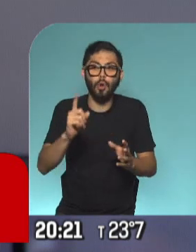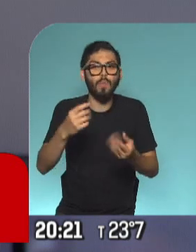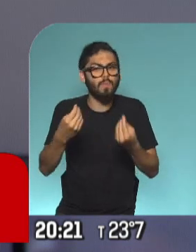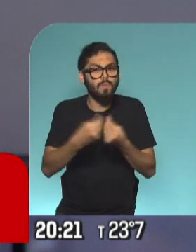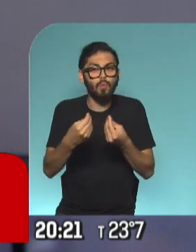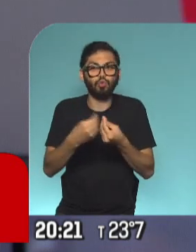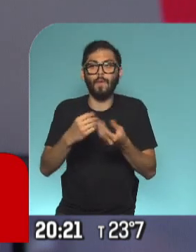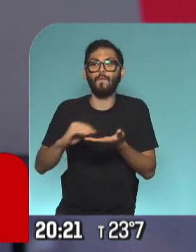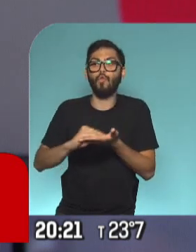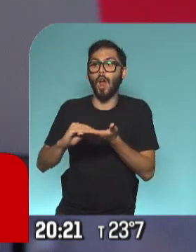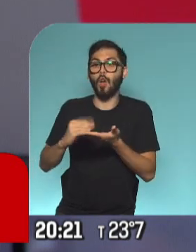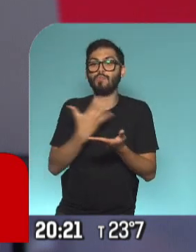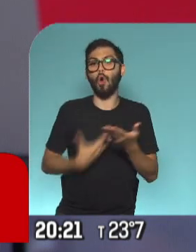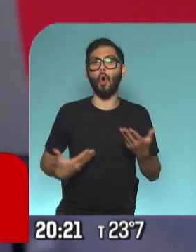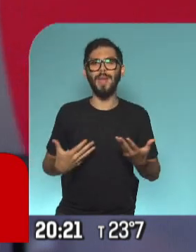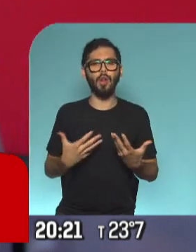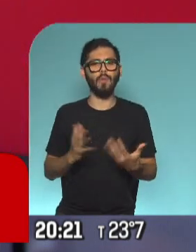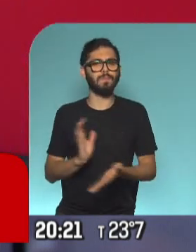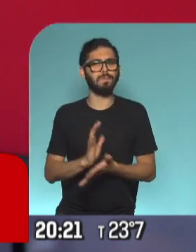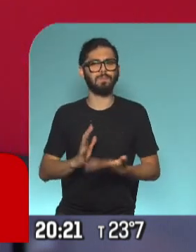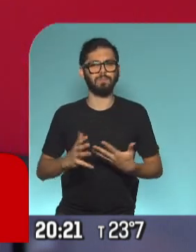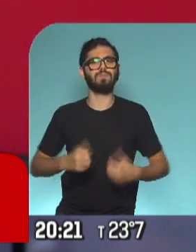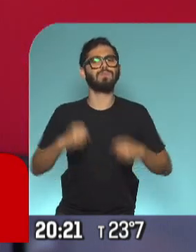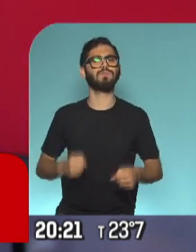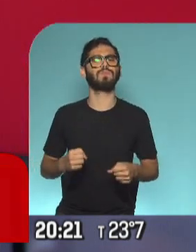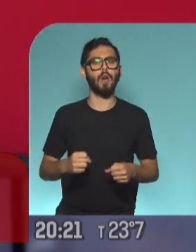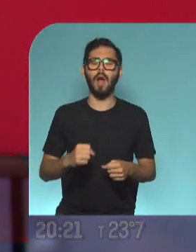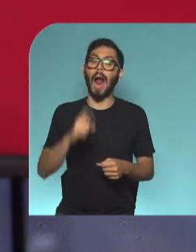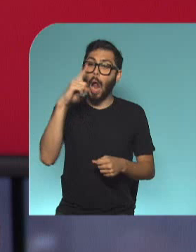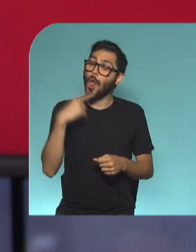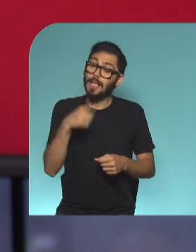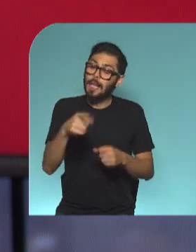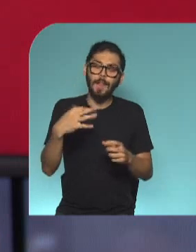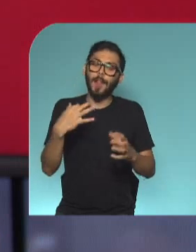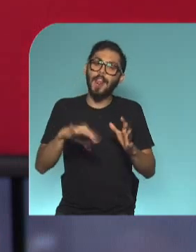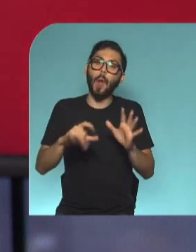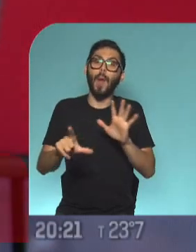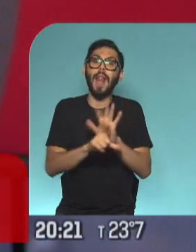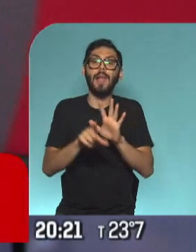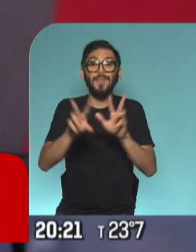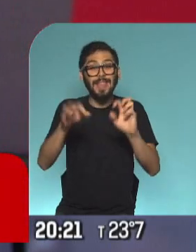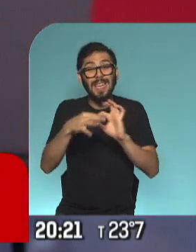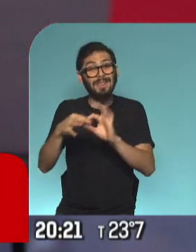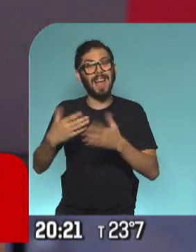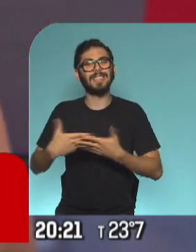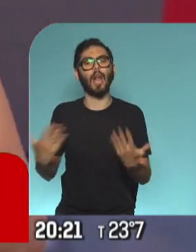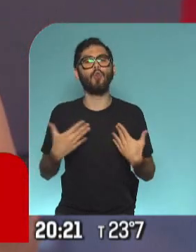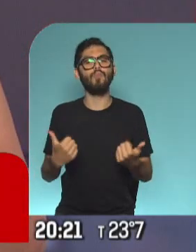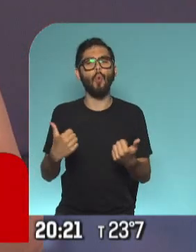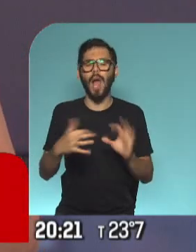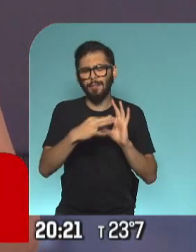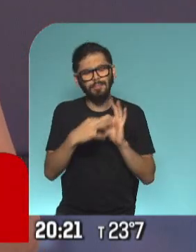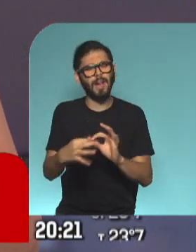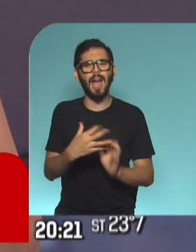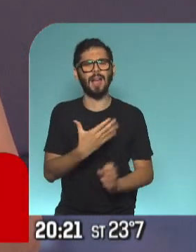representación del gobierno. El gobierno se puso al hombro el proyecto. Alberto Fernández dijo, esto tiene que ser ley porque es un tema de salud pública, es un tema del Estado, y